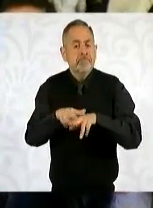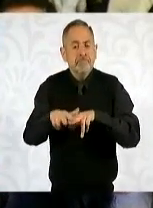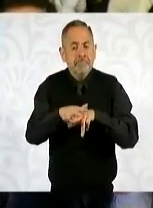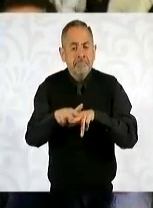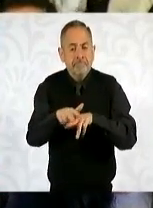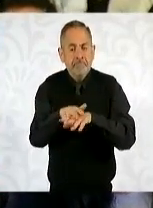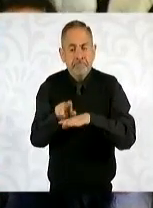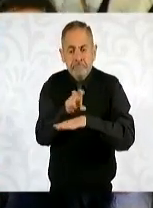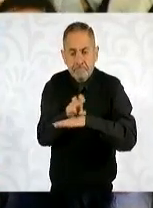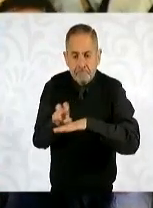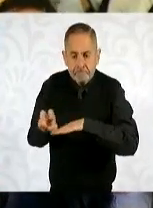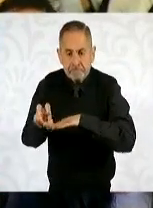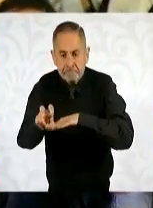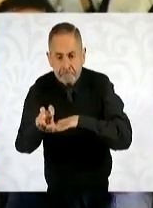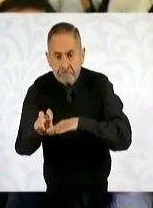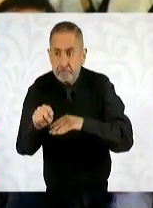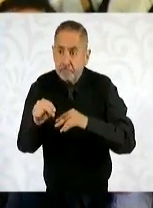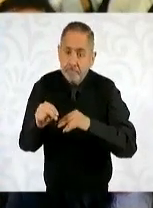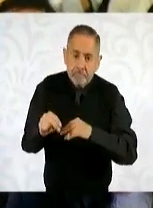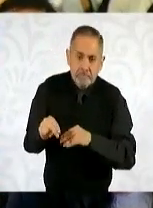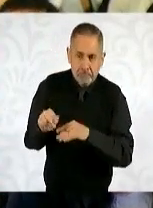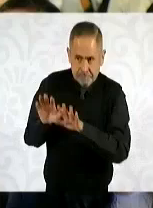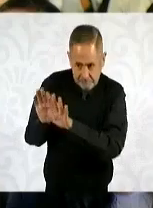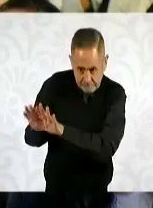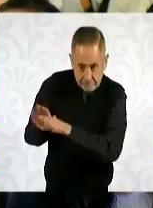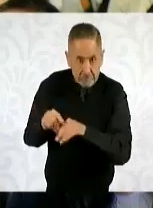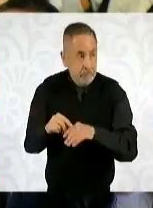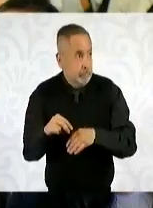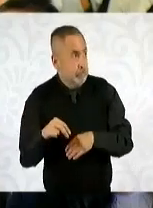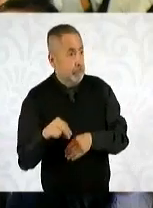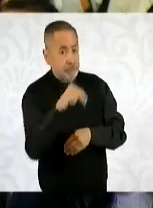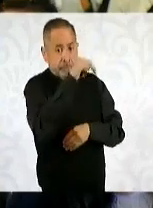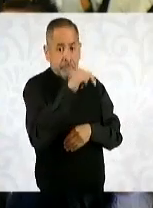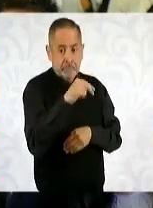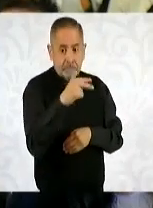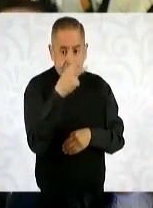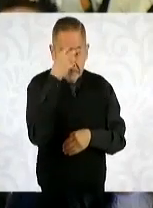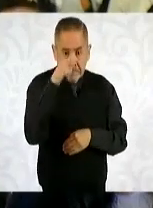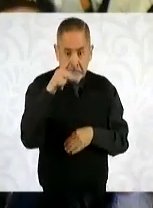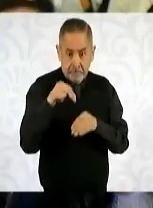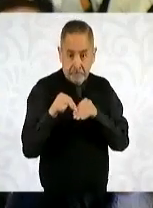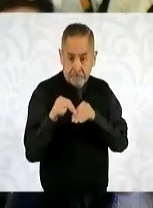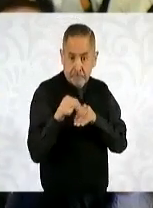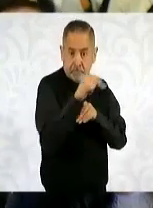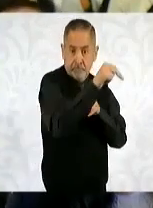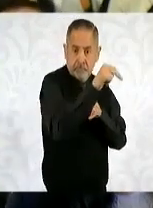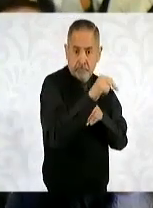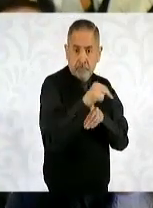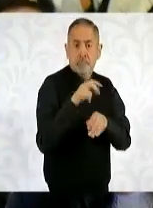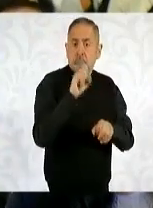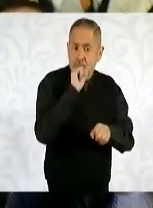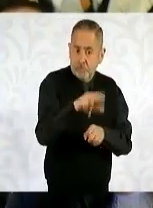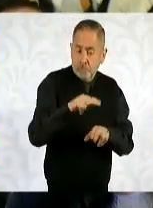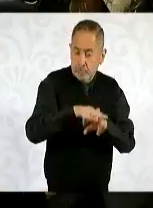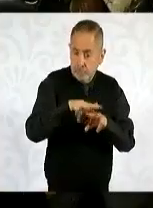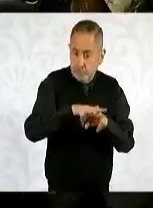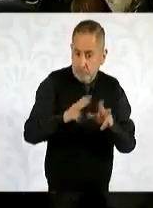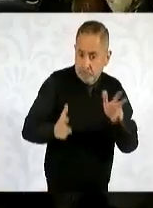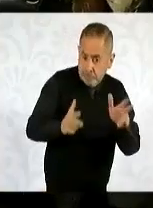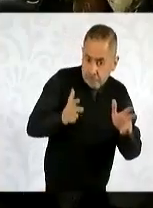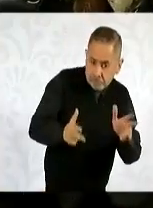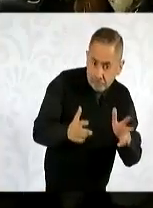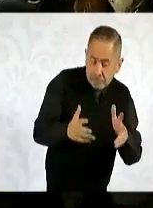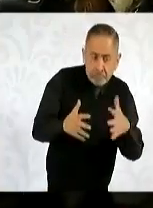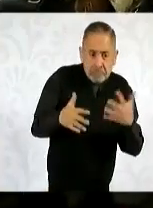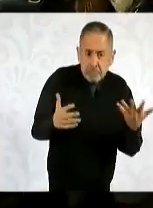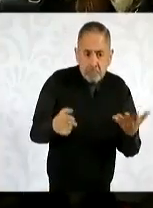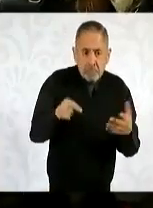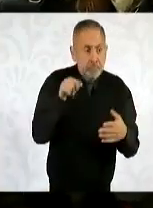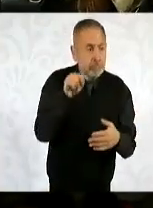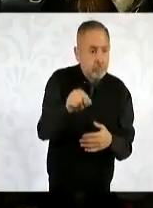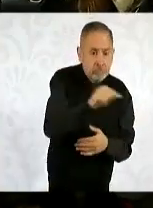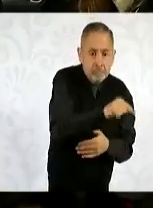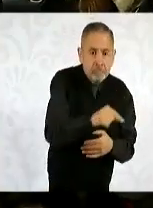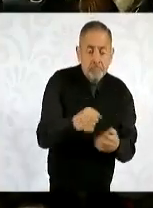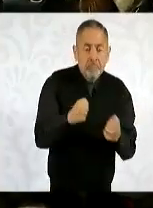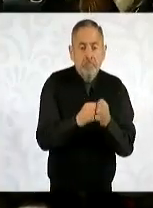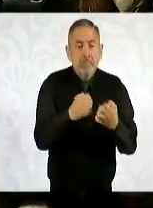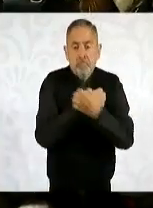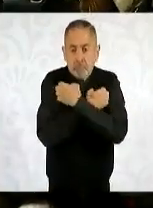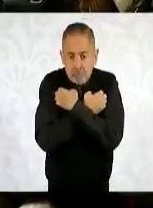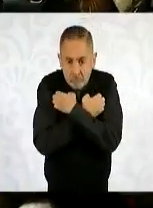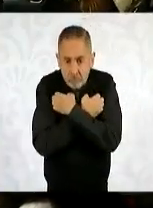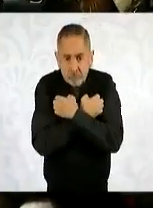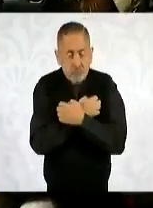norte del país, y en la parte también de la educación, si podría haber inversión en esos sectores con